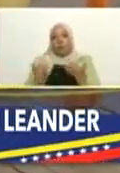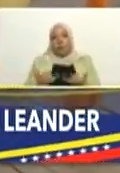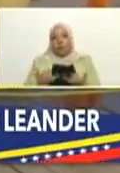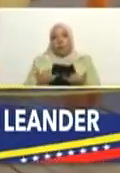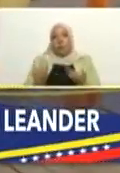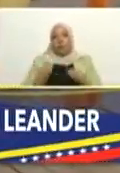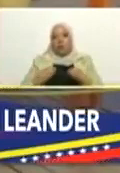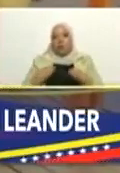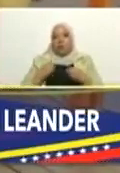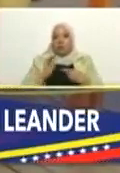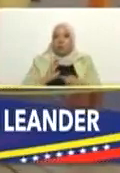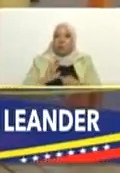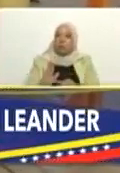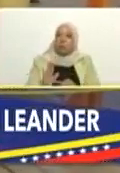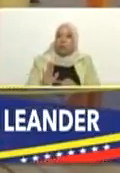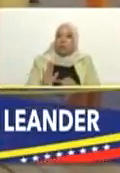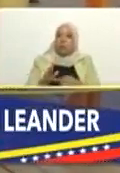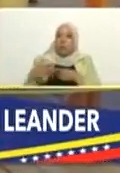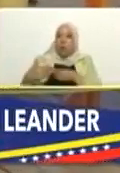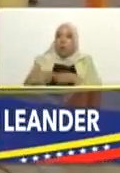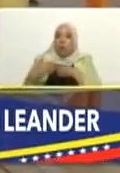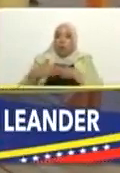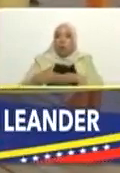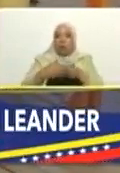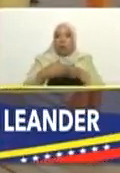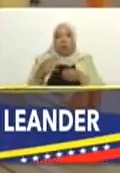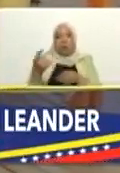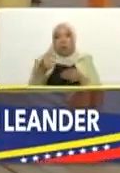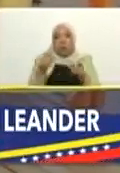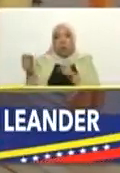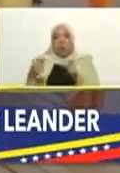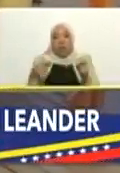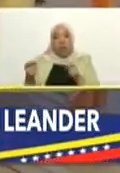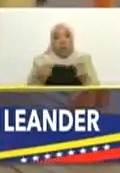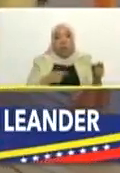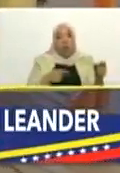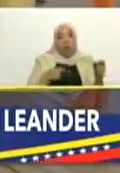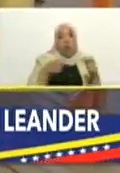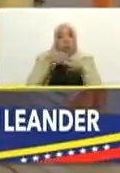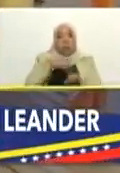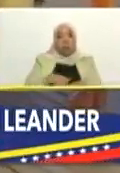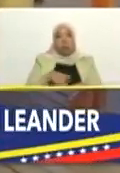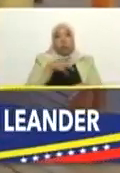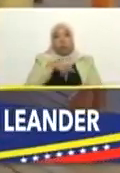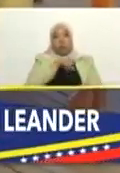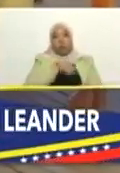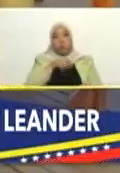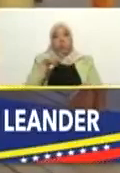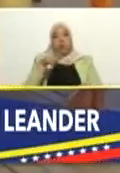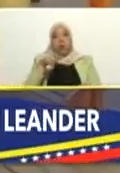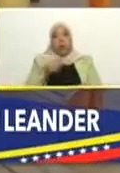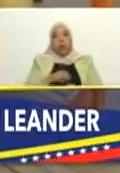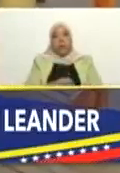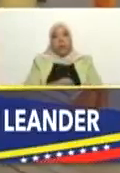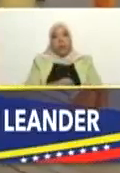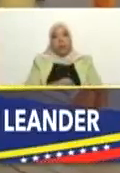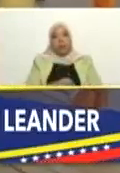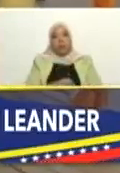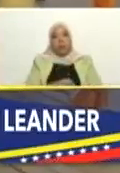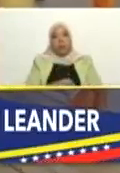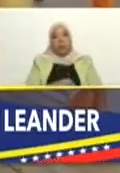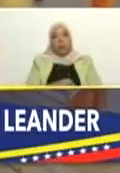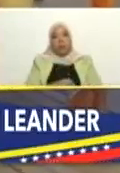una representación de los barcos que vinieron a invadir Venezuela, los barcos de Colón. Tuvo que llegar el comandante Chávez